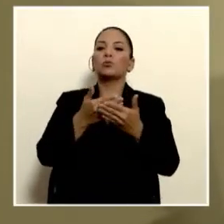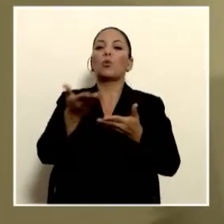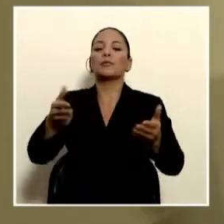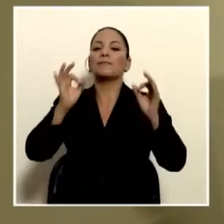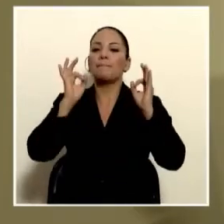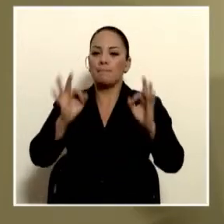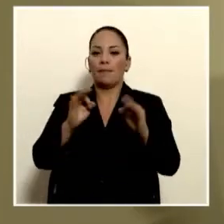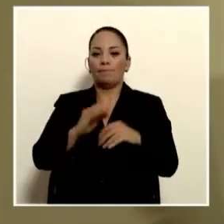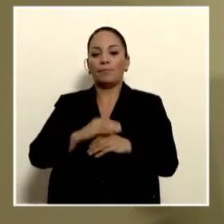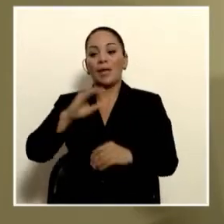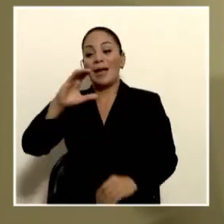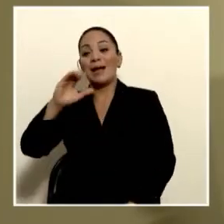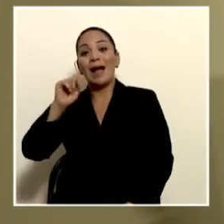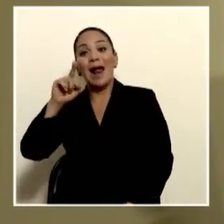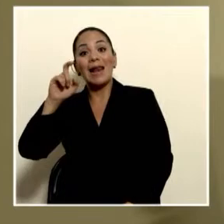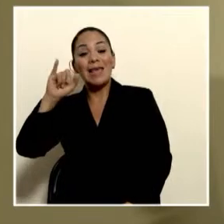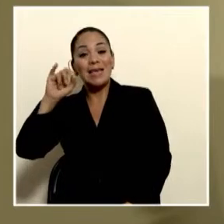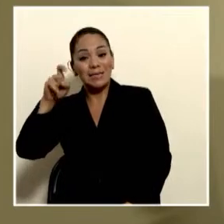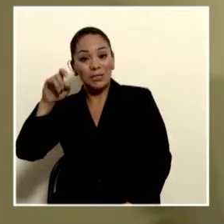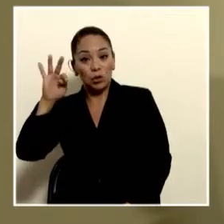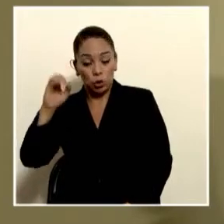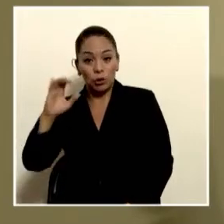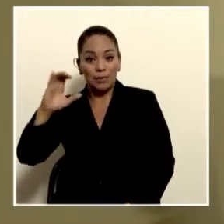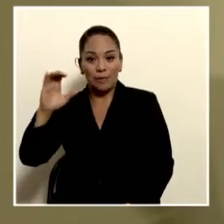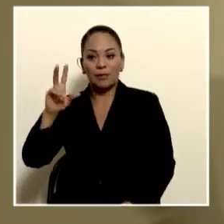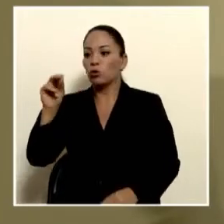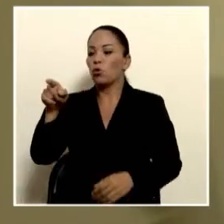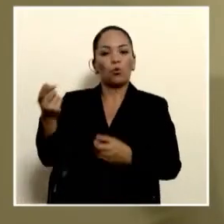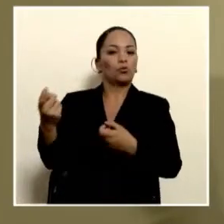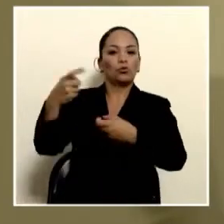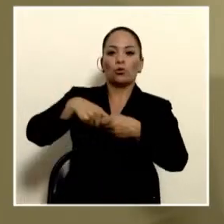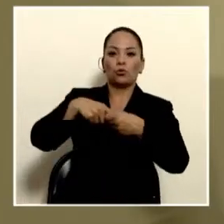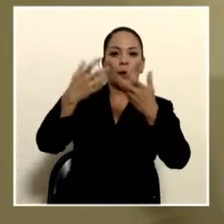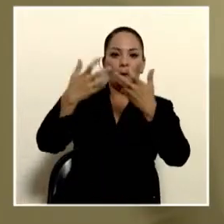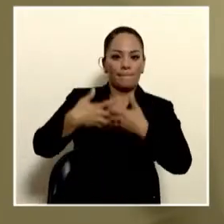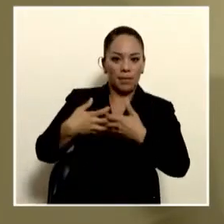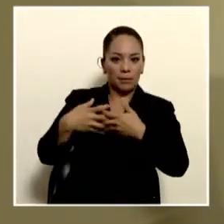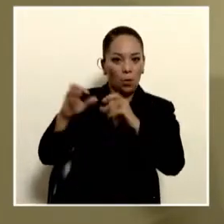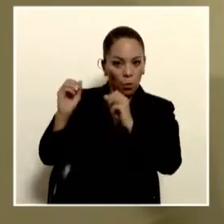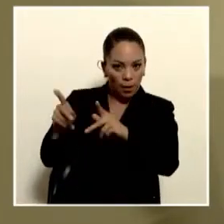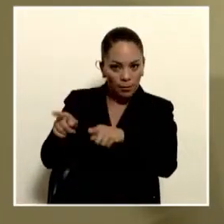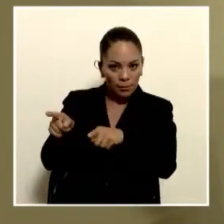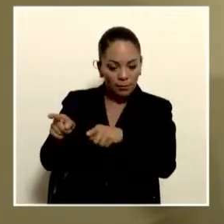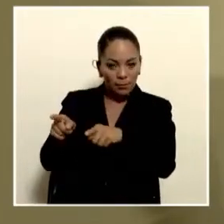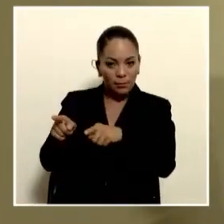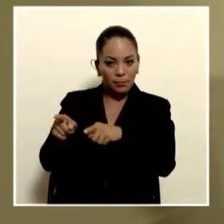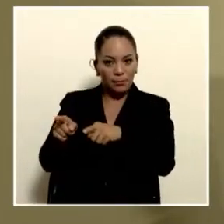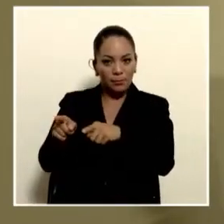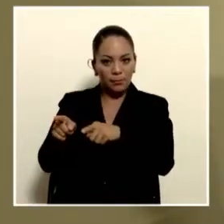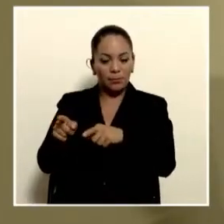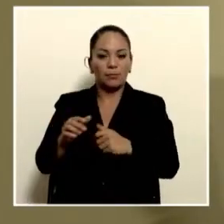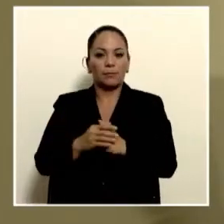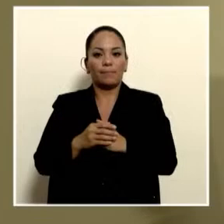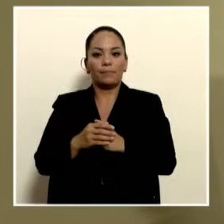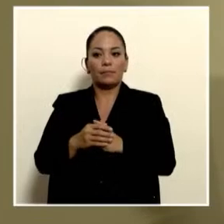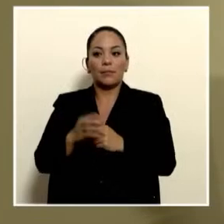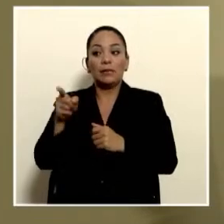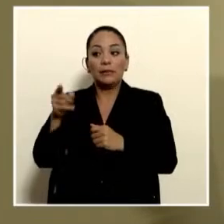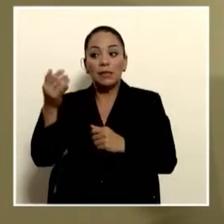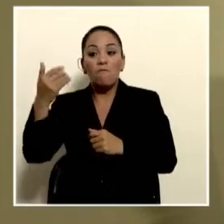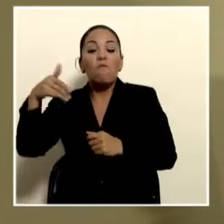Calixto Chávez no es socio de esa empresa. ¿Ok? Entonces, y aunque lo